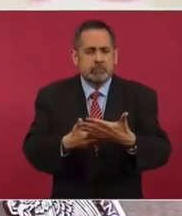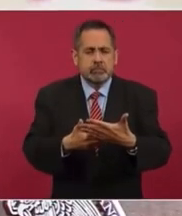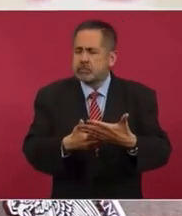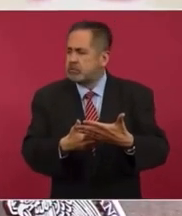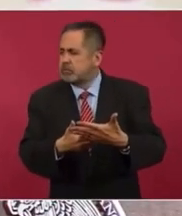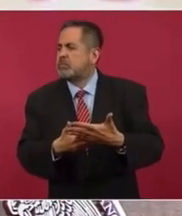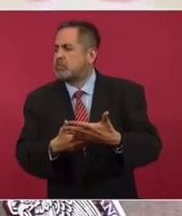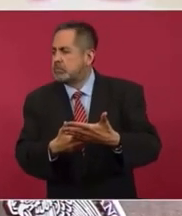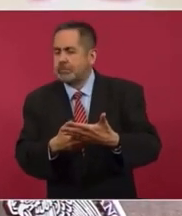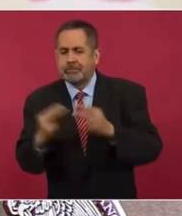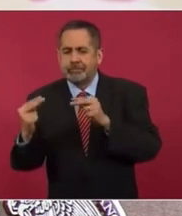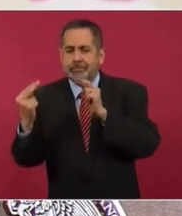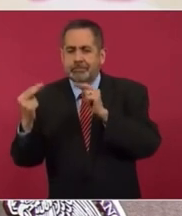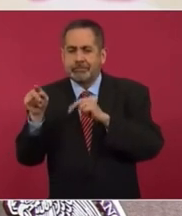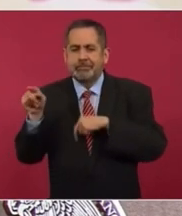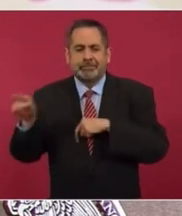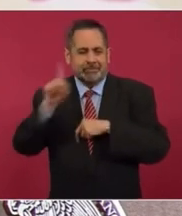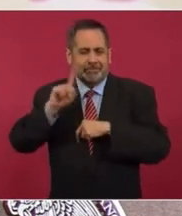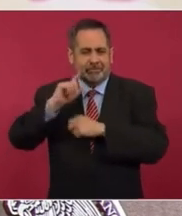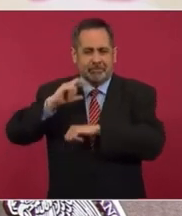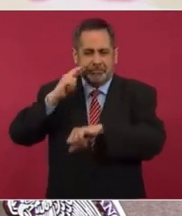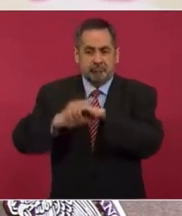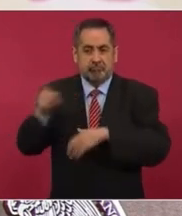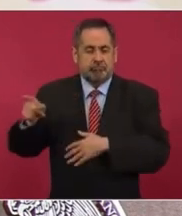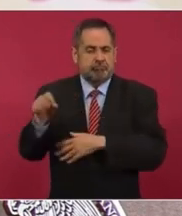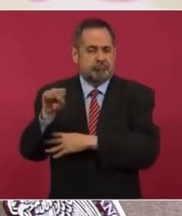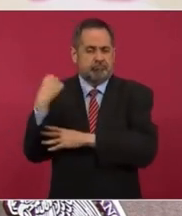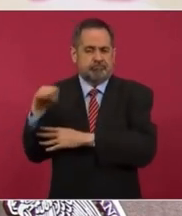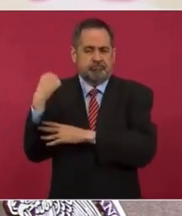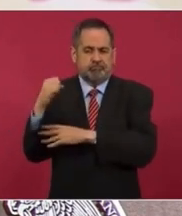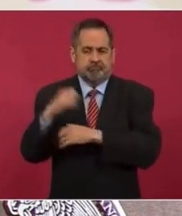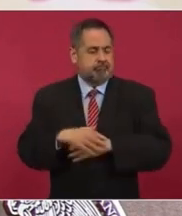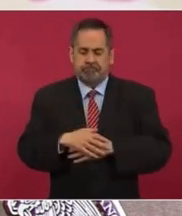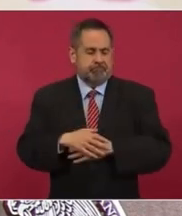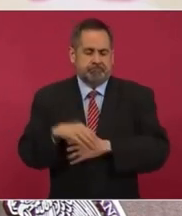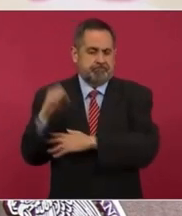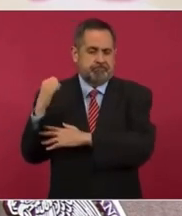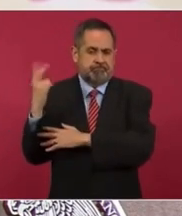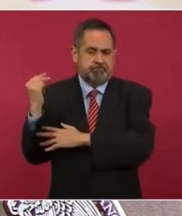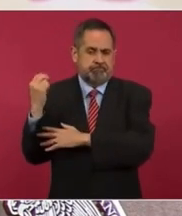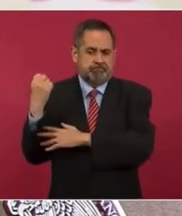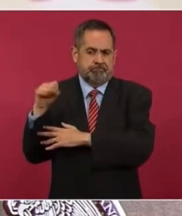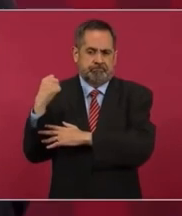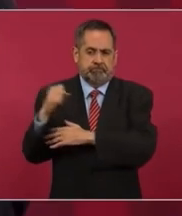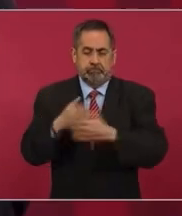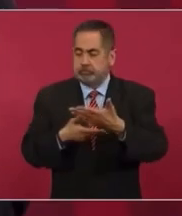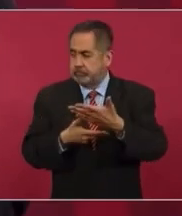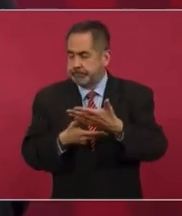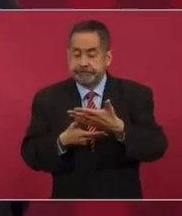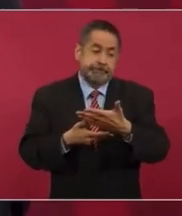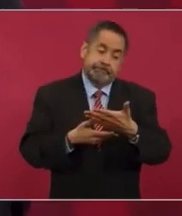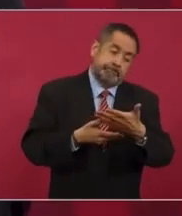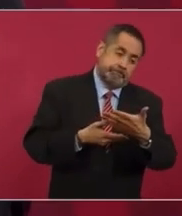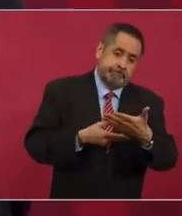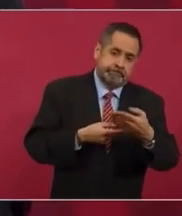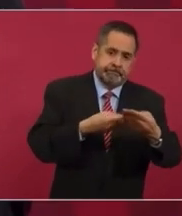voltear a ver a las señoras, y las señoras hicieron así. ¿Cuáles señoras? Y entonces